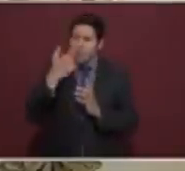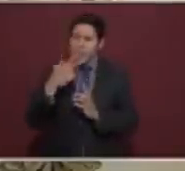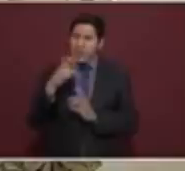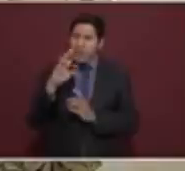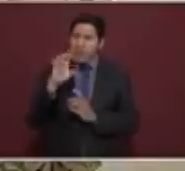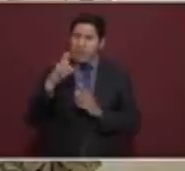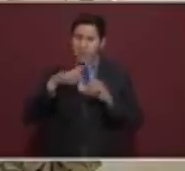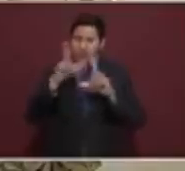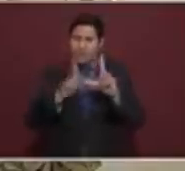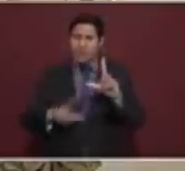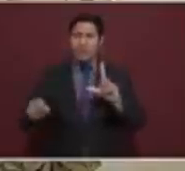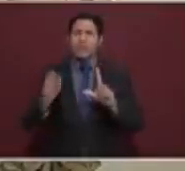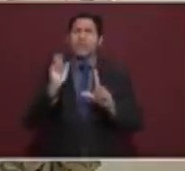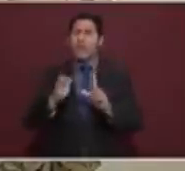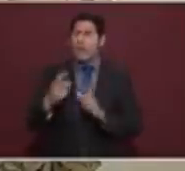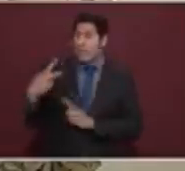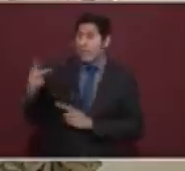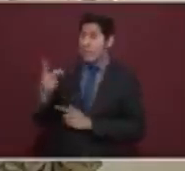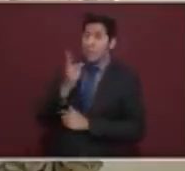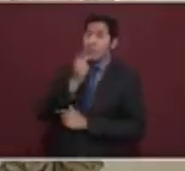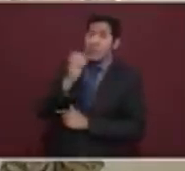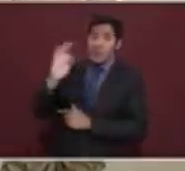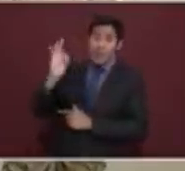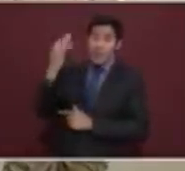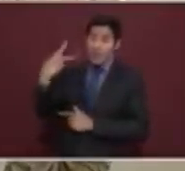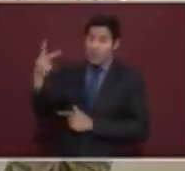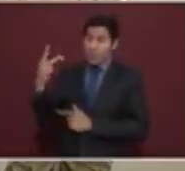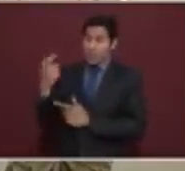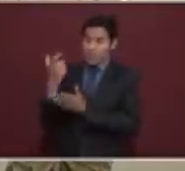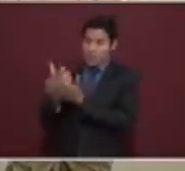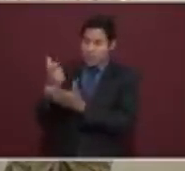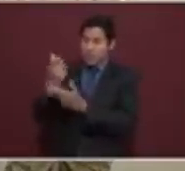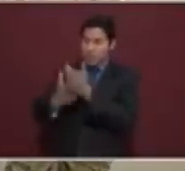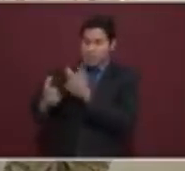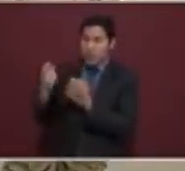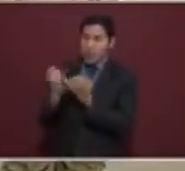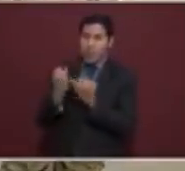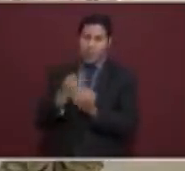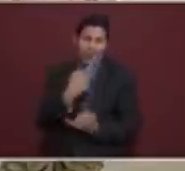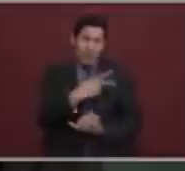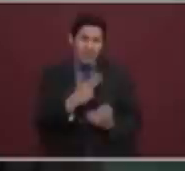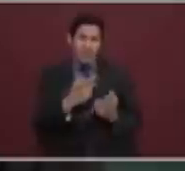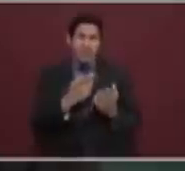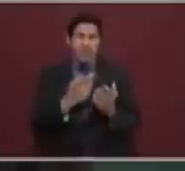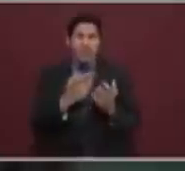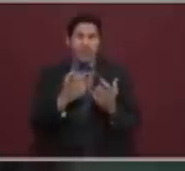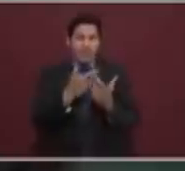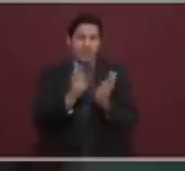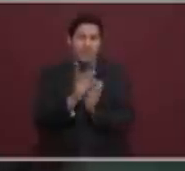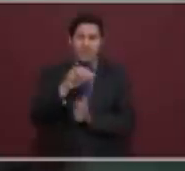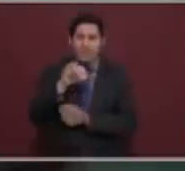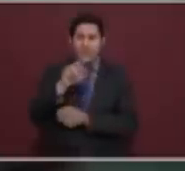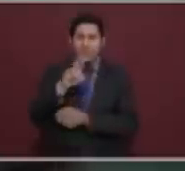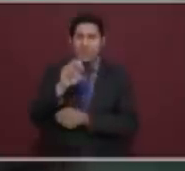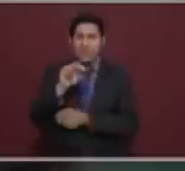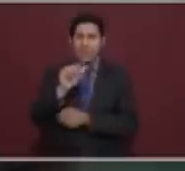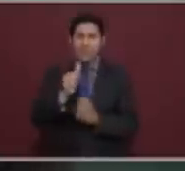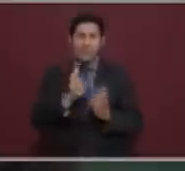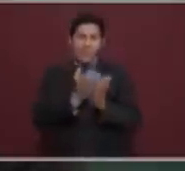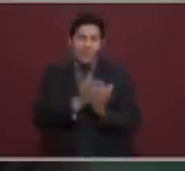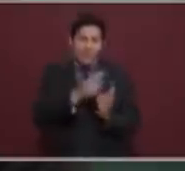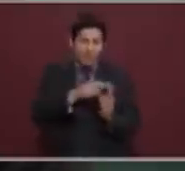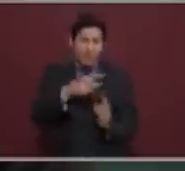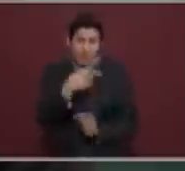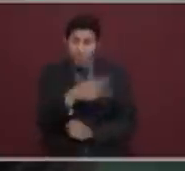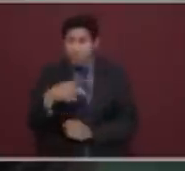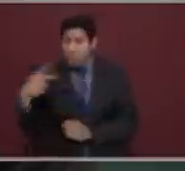provenientes de policía federal defensa y marina y ellos vienen acompañados de su